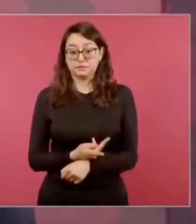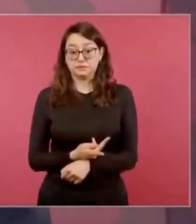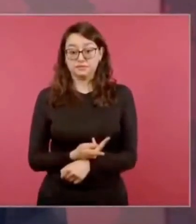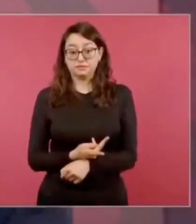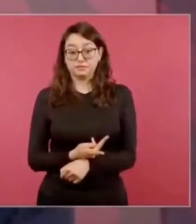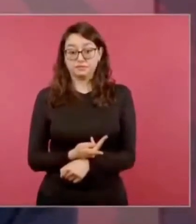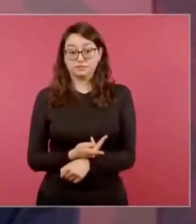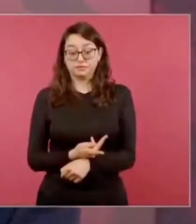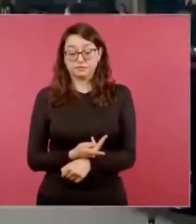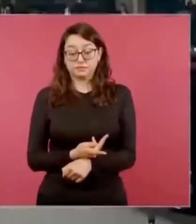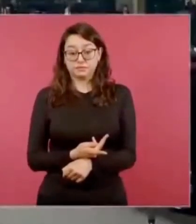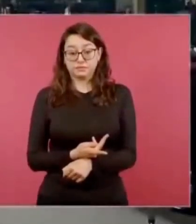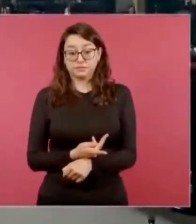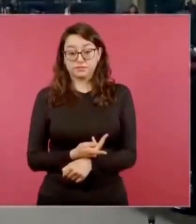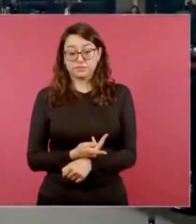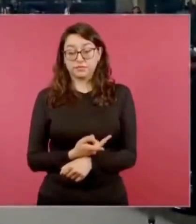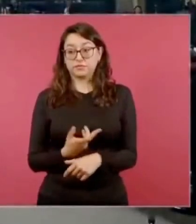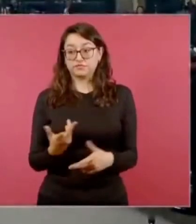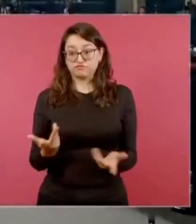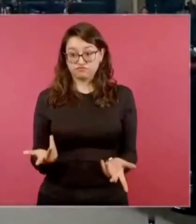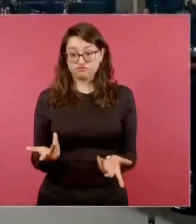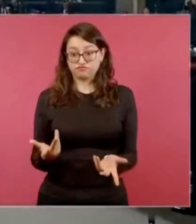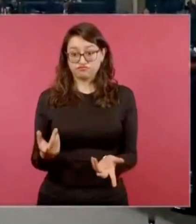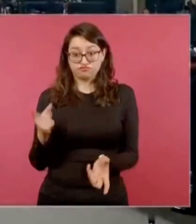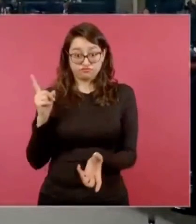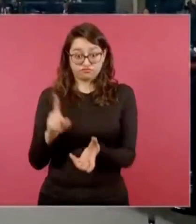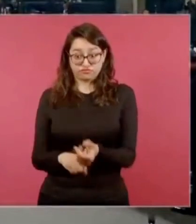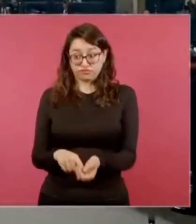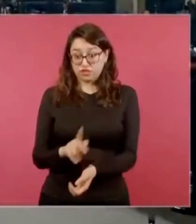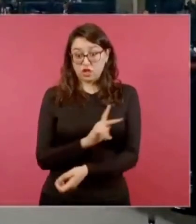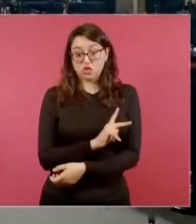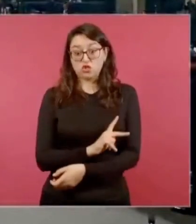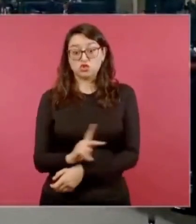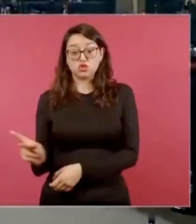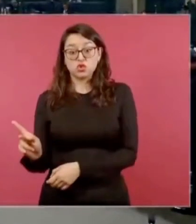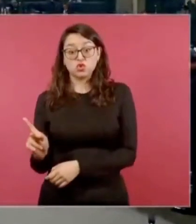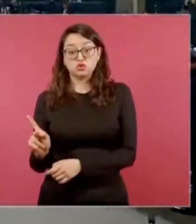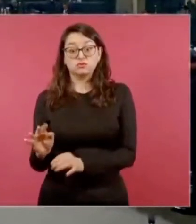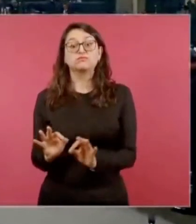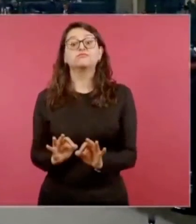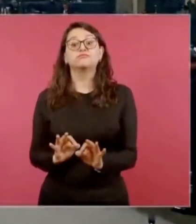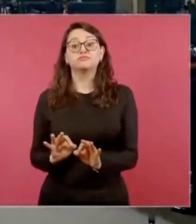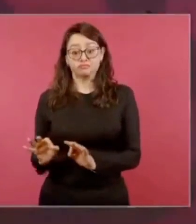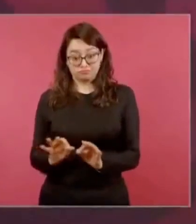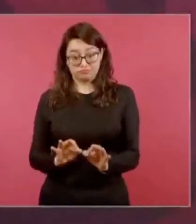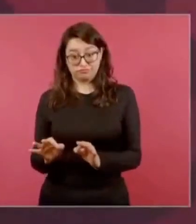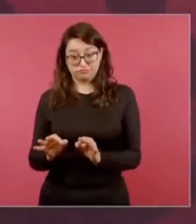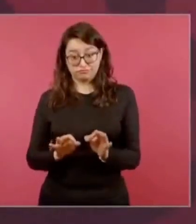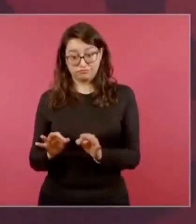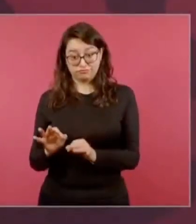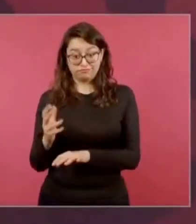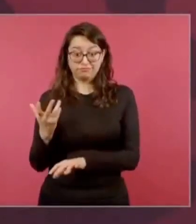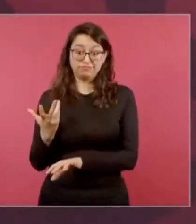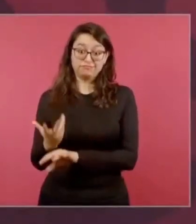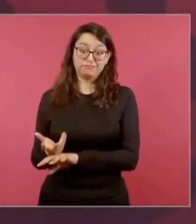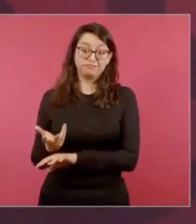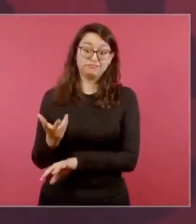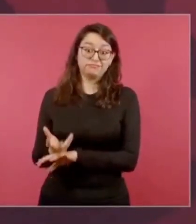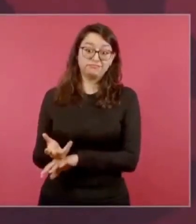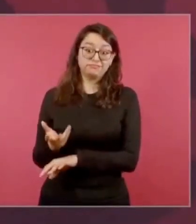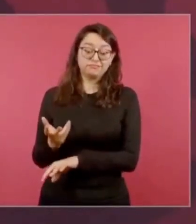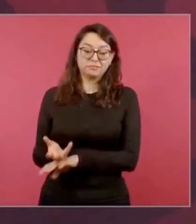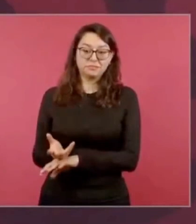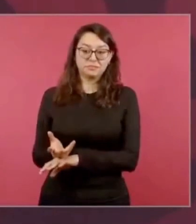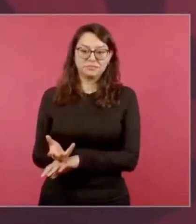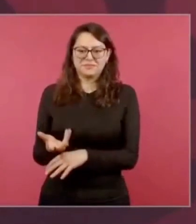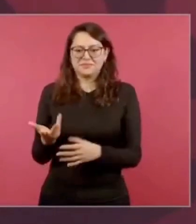todo el personal seguía siendo estadounidense, siendo los ferrocarriles nacionales,